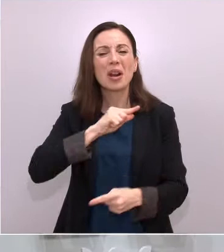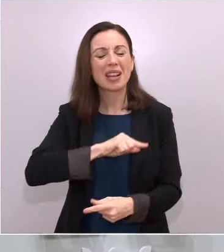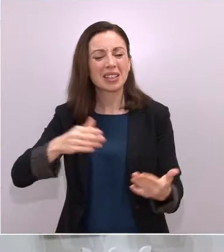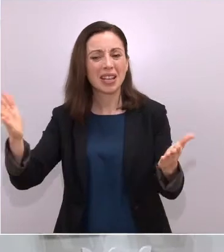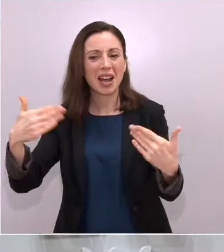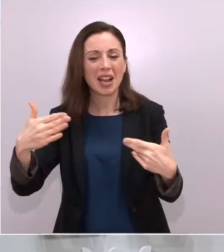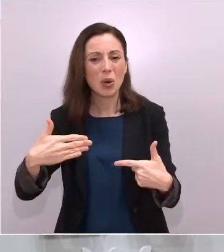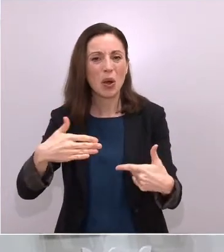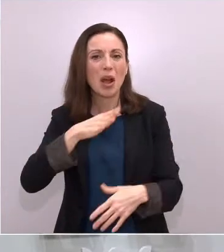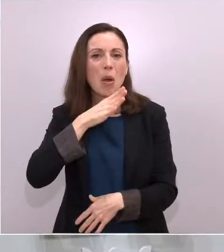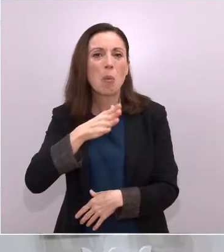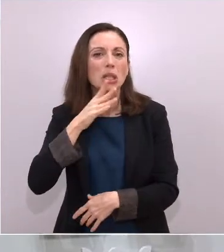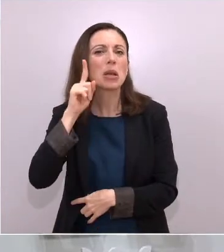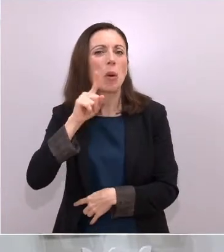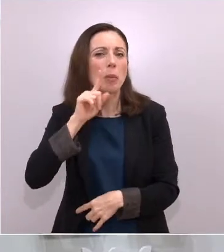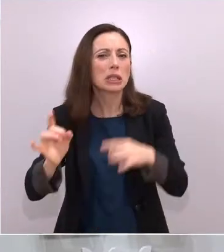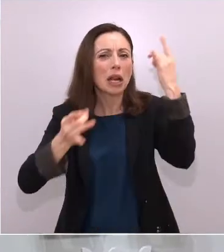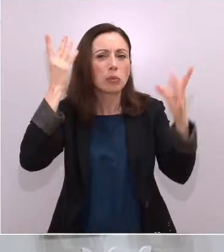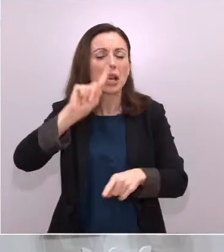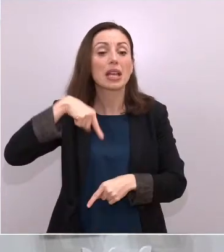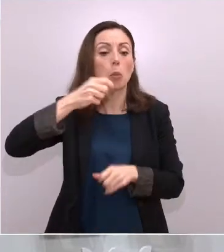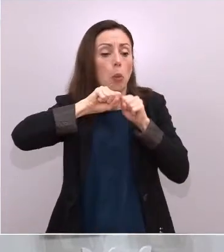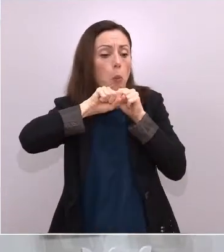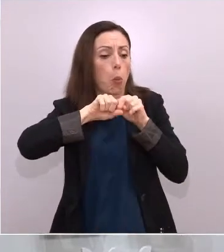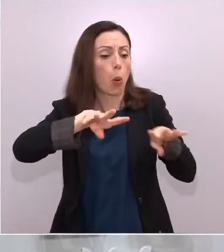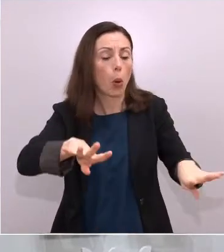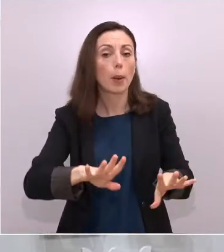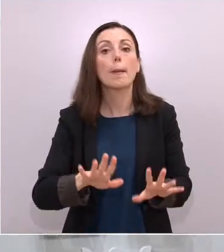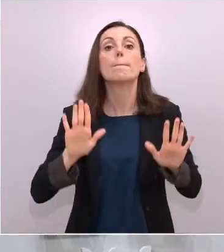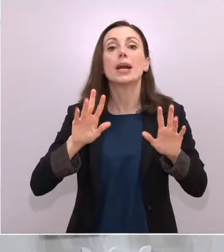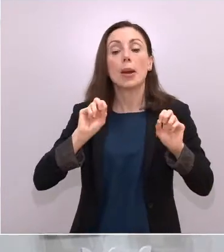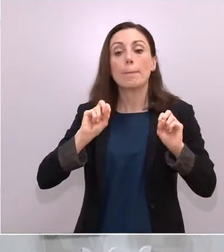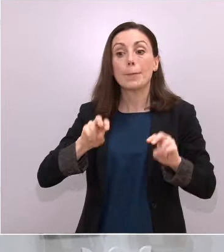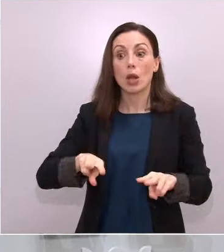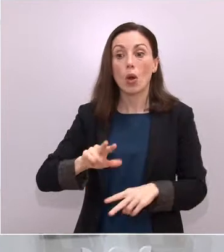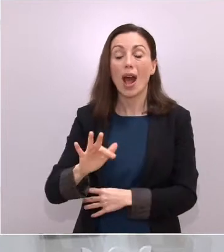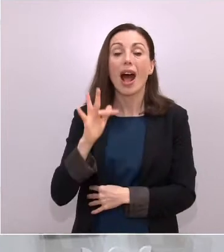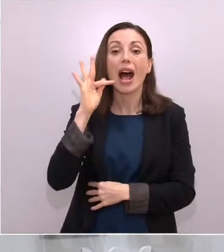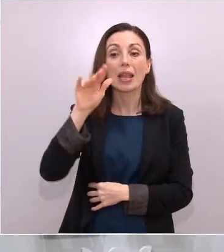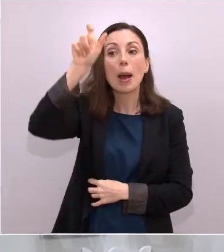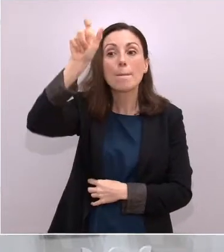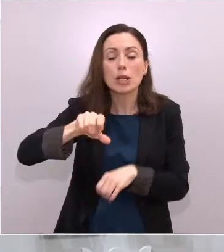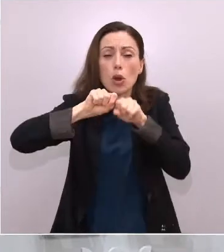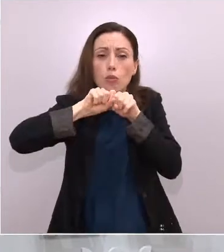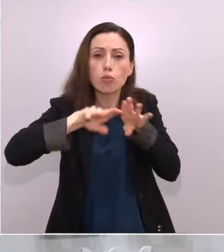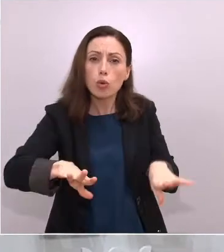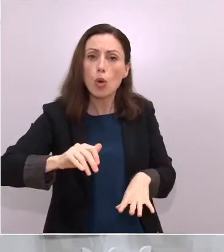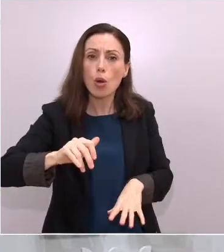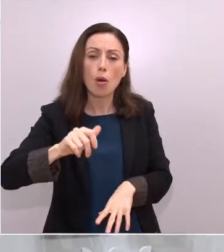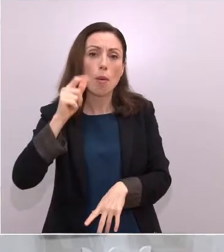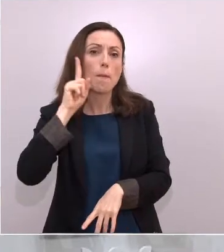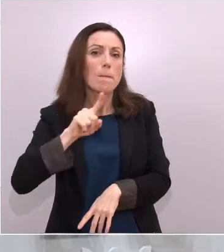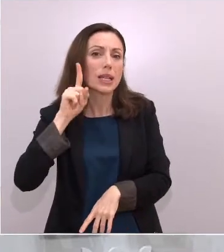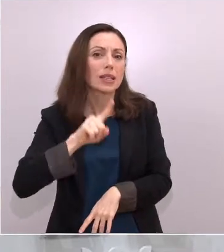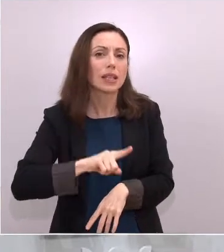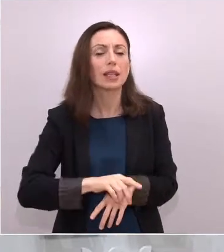quien crea esos bulos y los difunde. Peor si quien lo hace, si quien lo difunde o se hace eco de esas